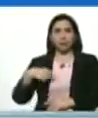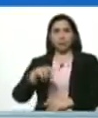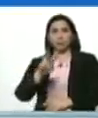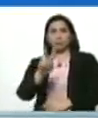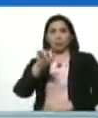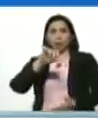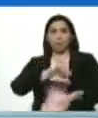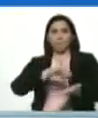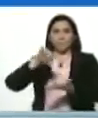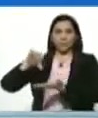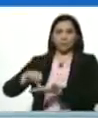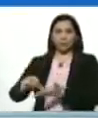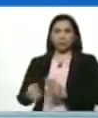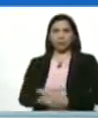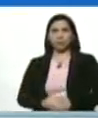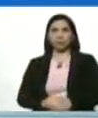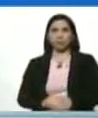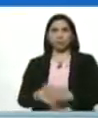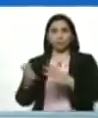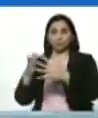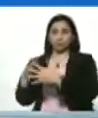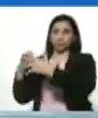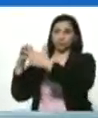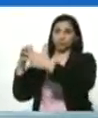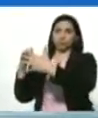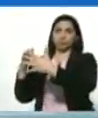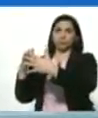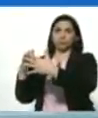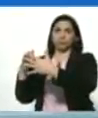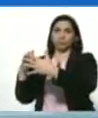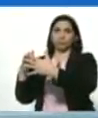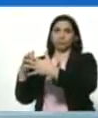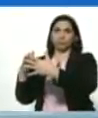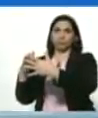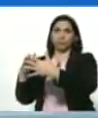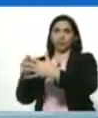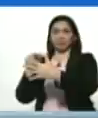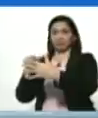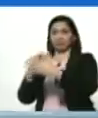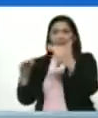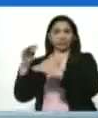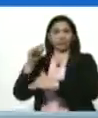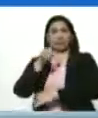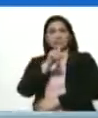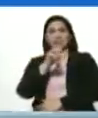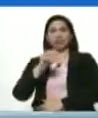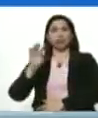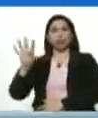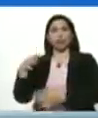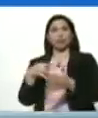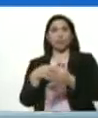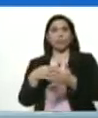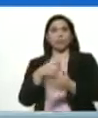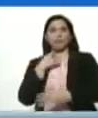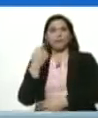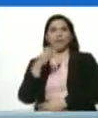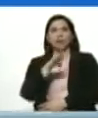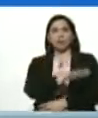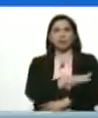ok eeuu de norteamérica que ha pasado de los 104 mil fallecidos